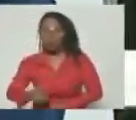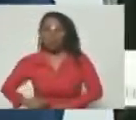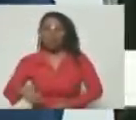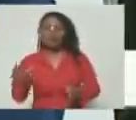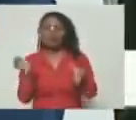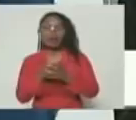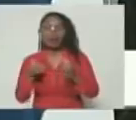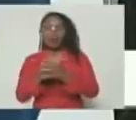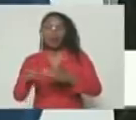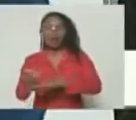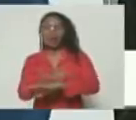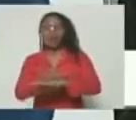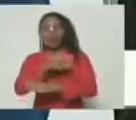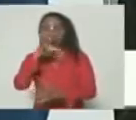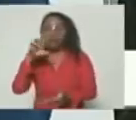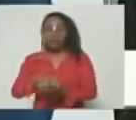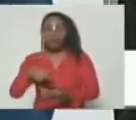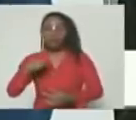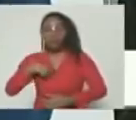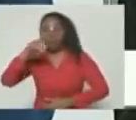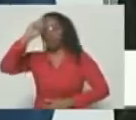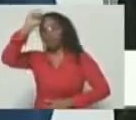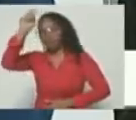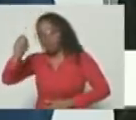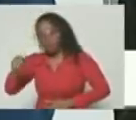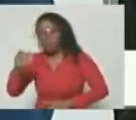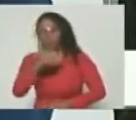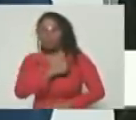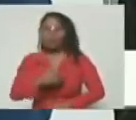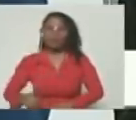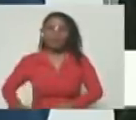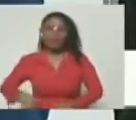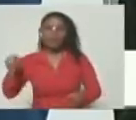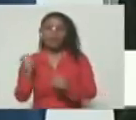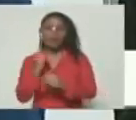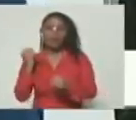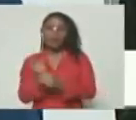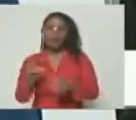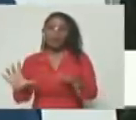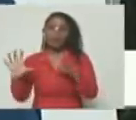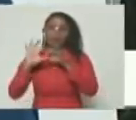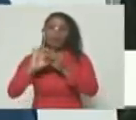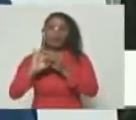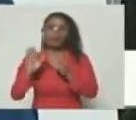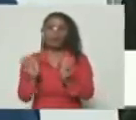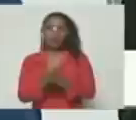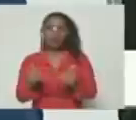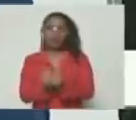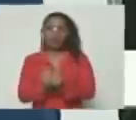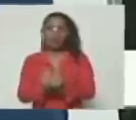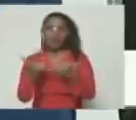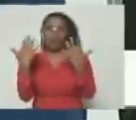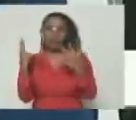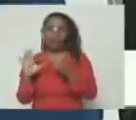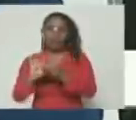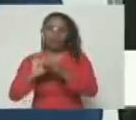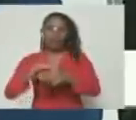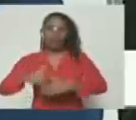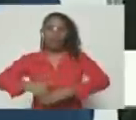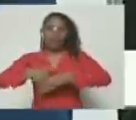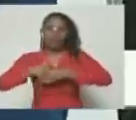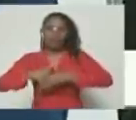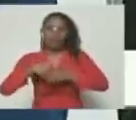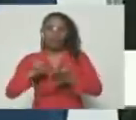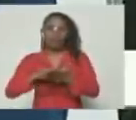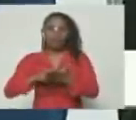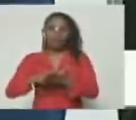lleva a una gobernación de Estado, lo reconoceré como presidente y trabajaré de la mano con los anzuategueses, de la mano, para buscar las soluciones a los